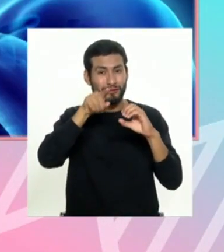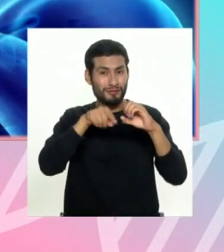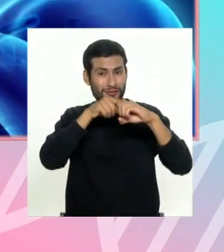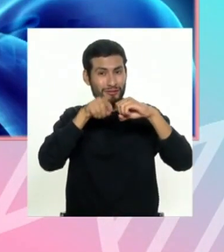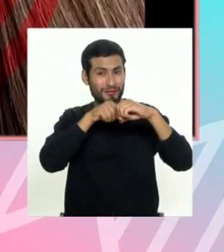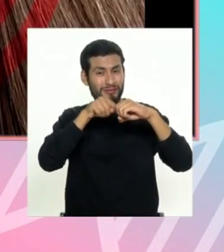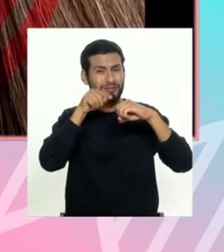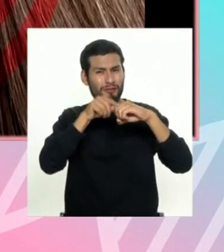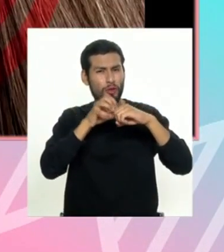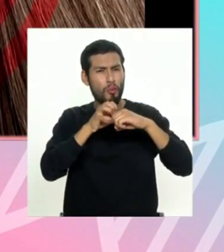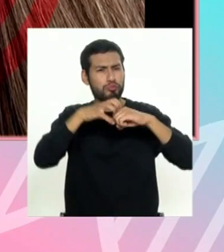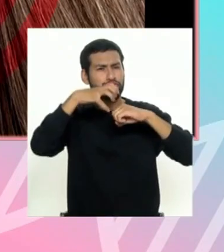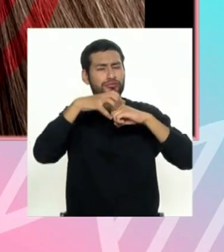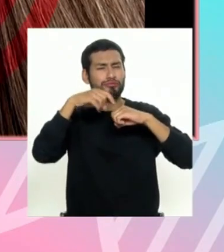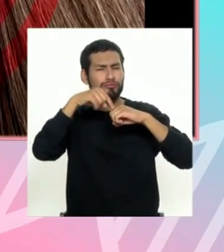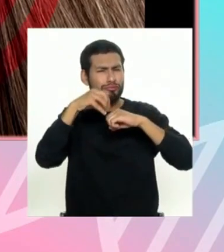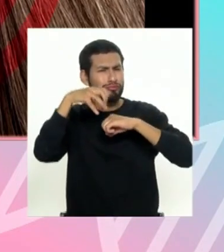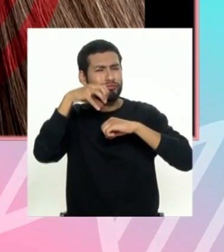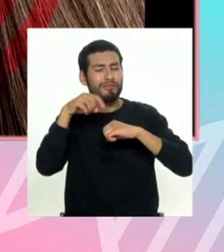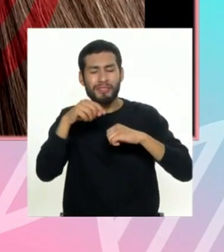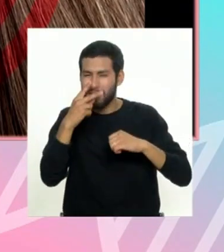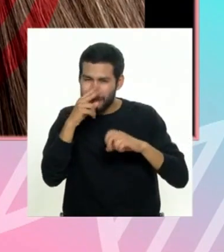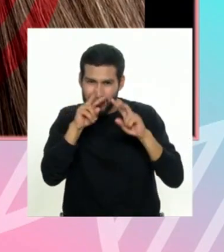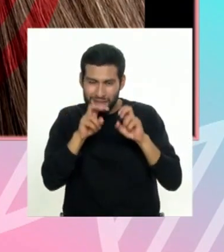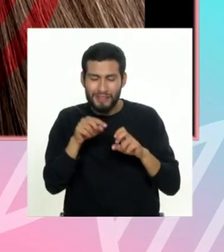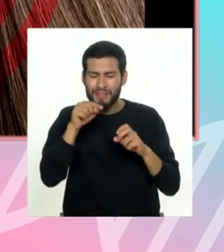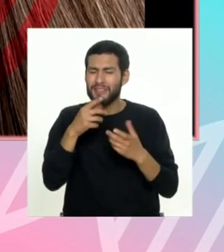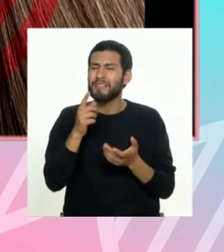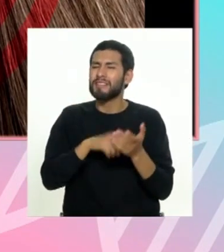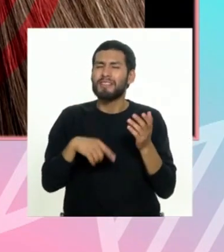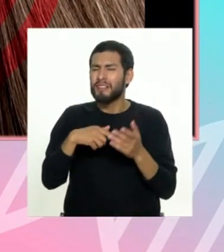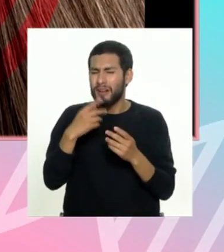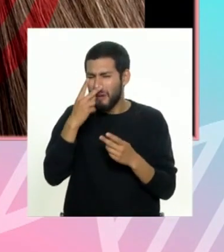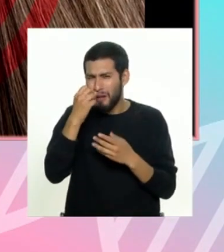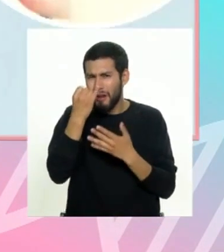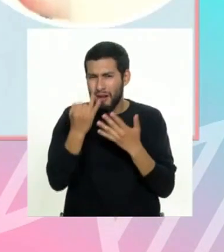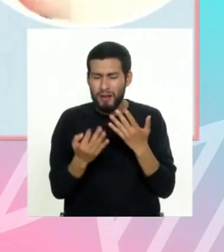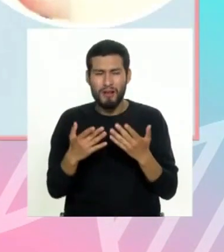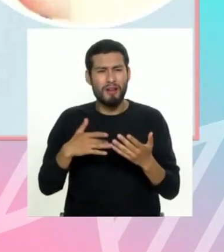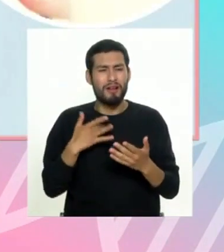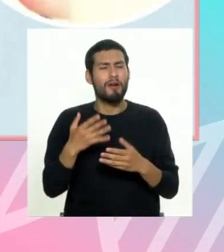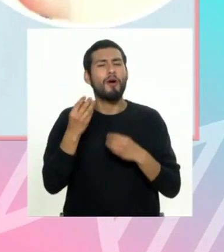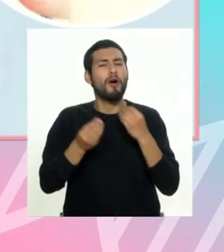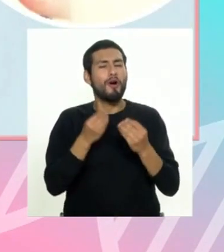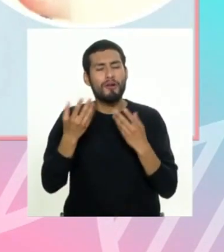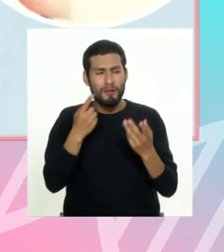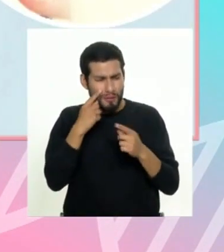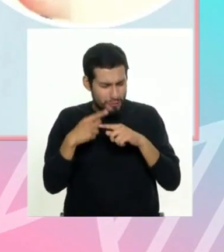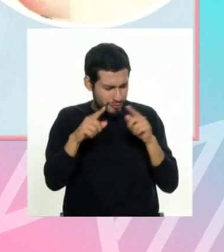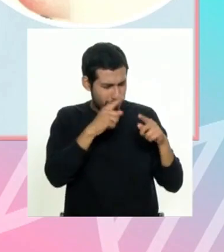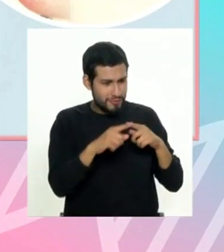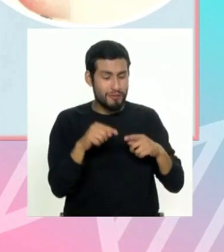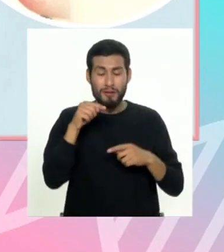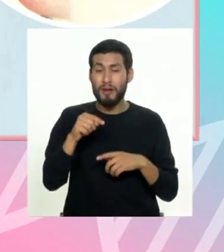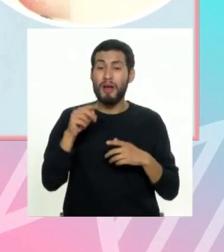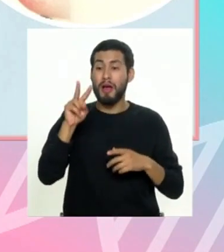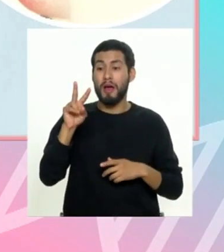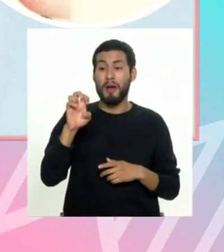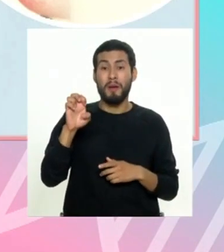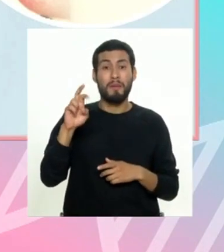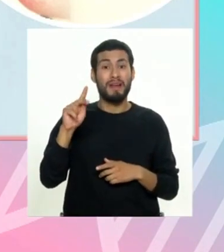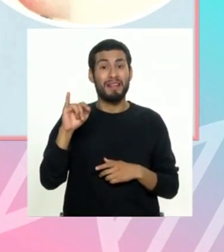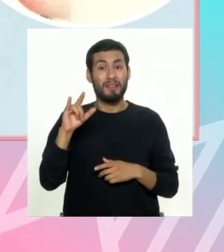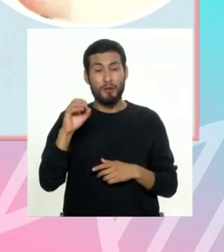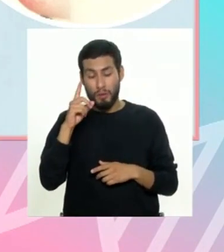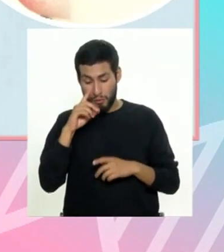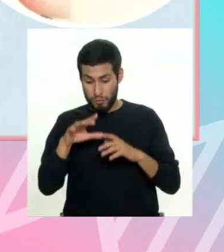oído, ¿no? Que ahora vamos a conocer cuáles son los síntomas y cómo tratarlas, y también diferenciar entre el vértigo que produce